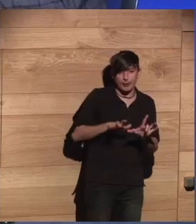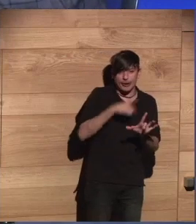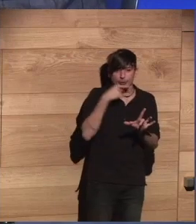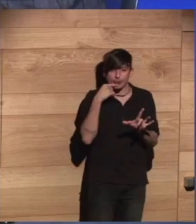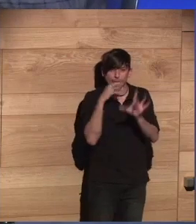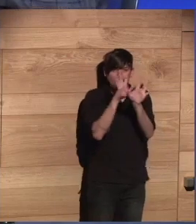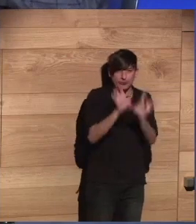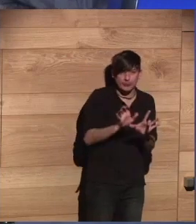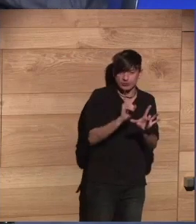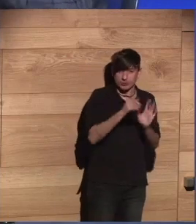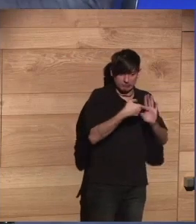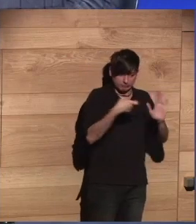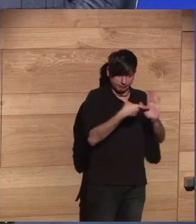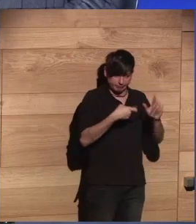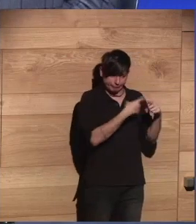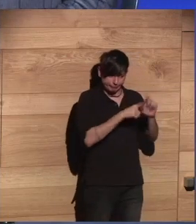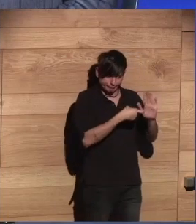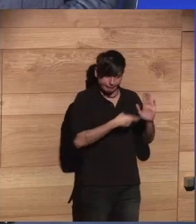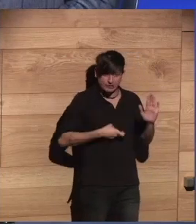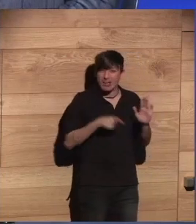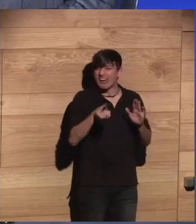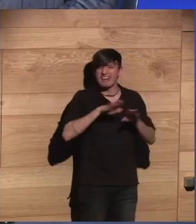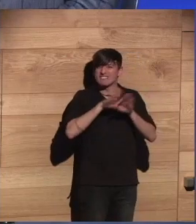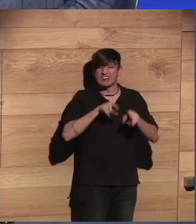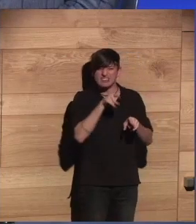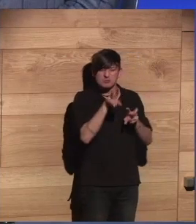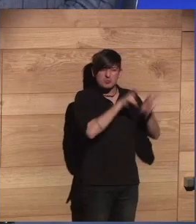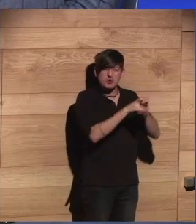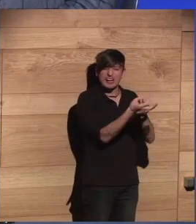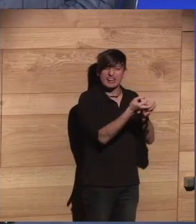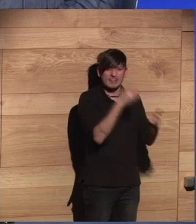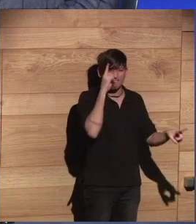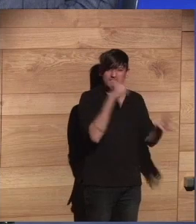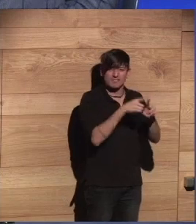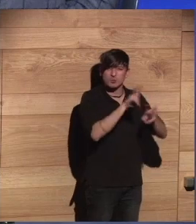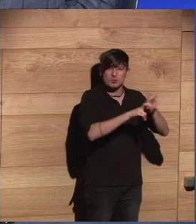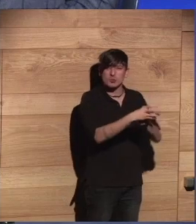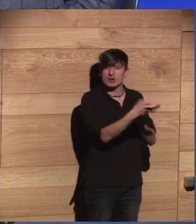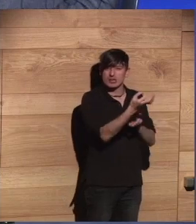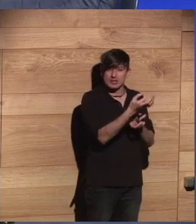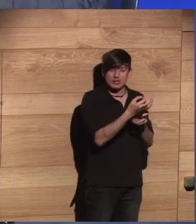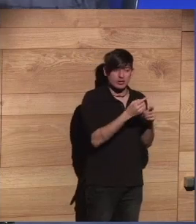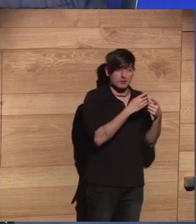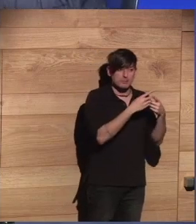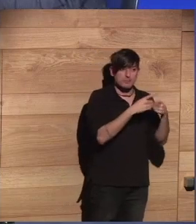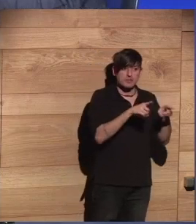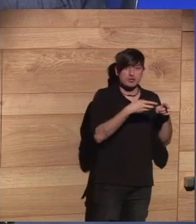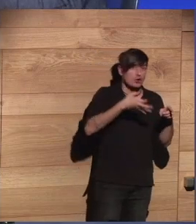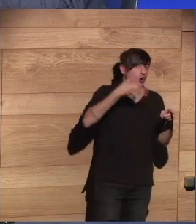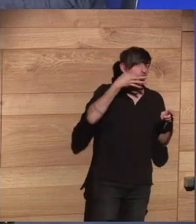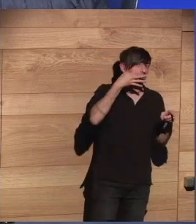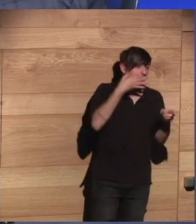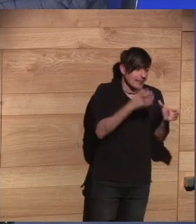que quita algunos recitados. ¿Qué es lo que está buscando, crees tú, Falla, entre la versión original, más